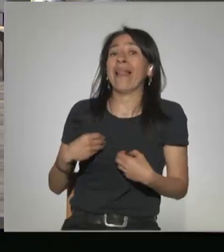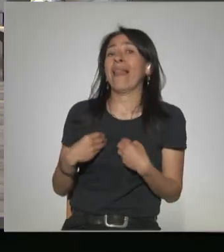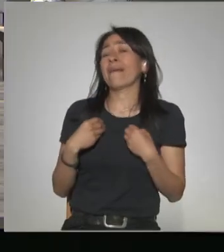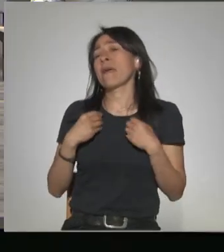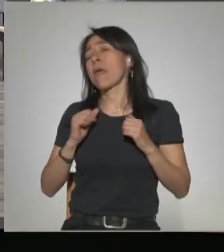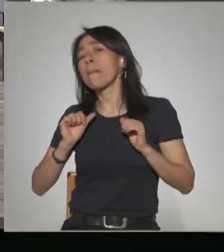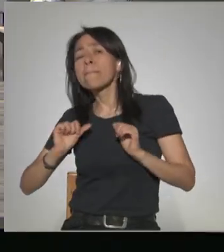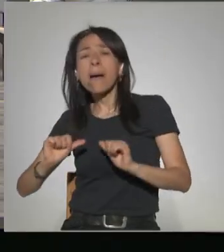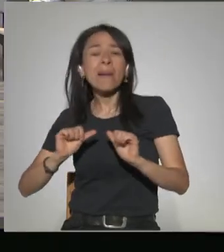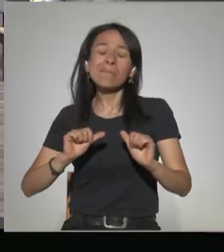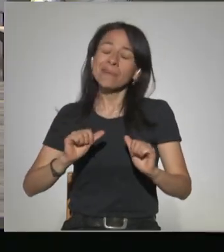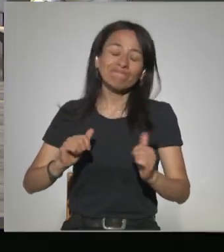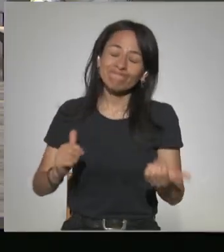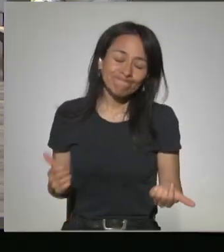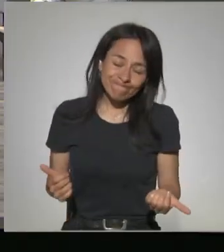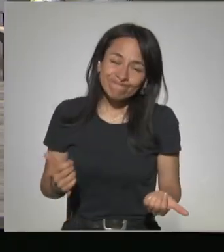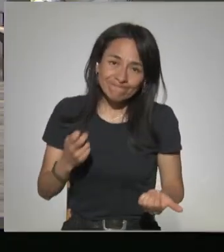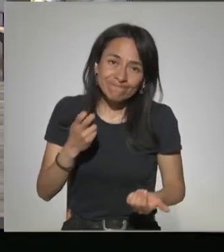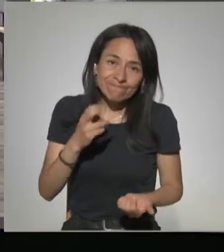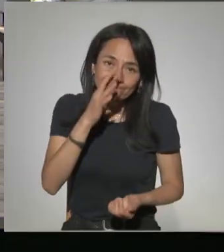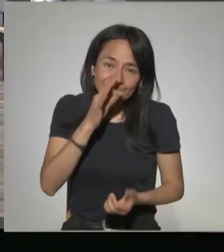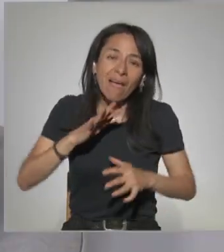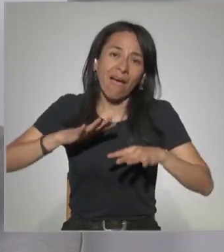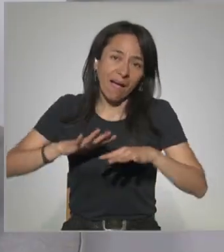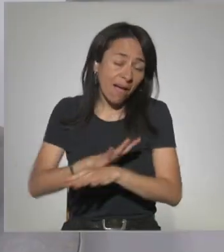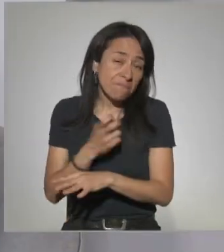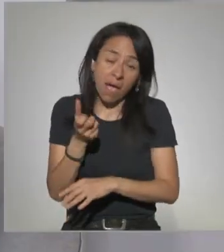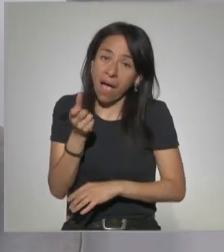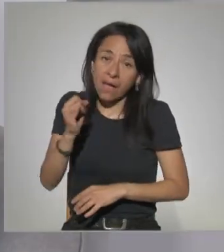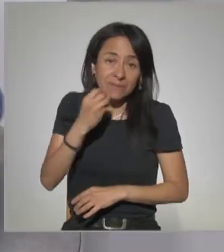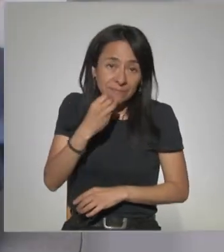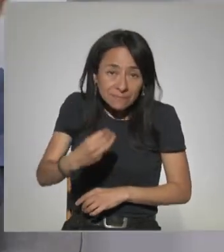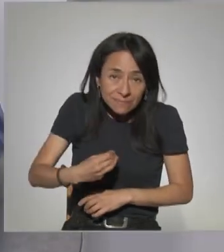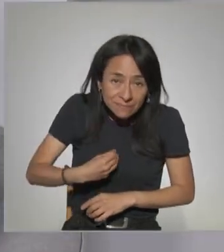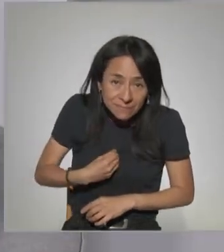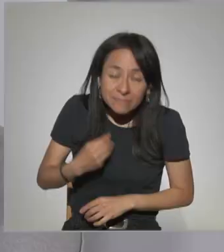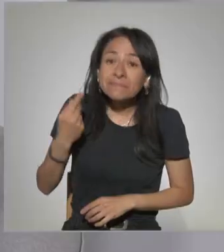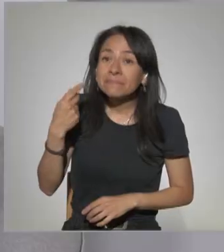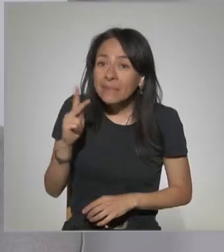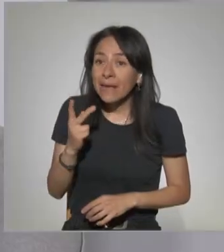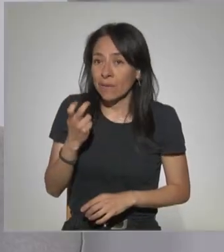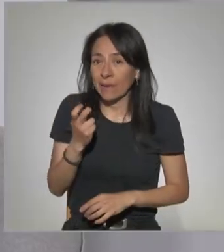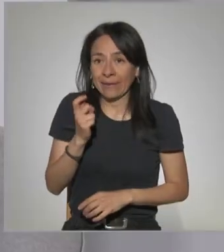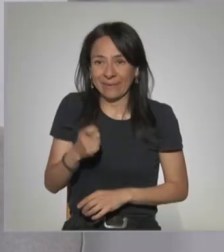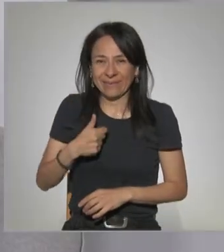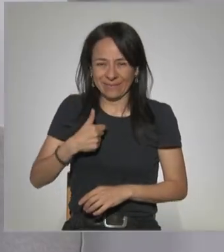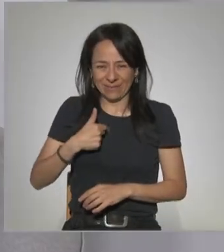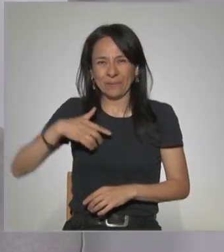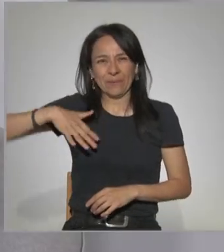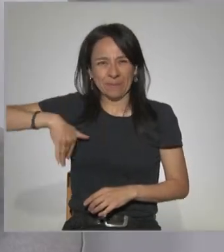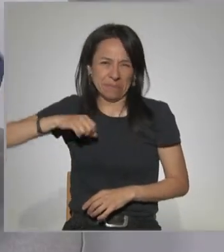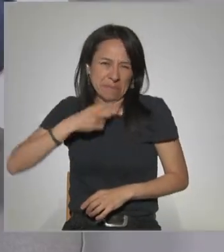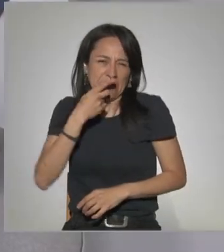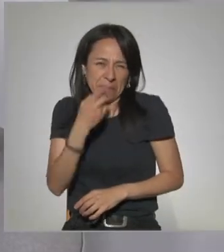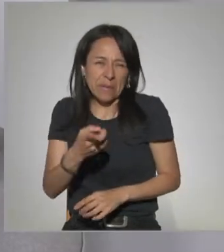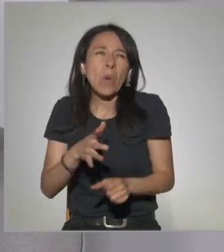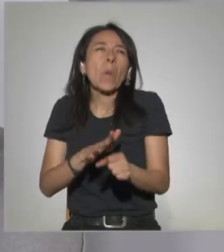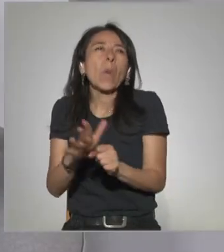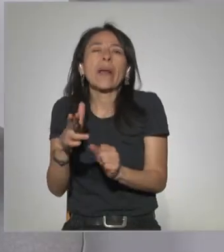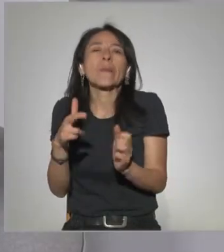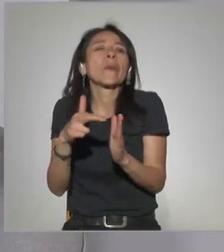sea, ni modo. Y sin embargo, la misma regla, por así decirlo, que yo mencionaba hace un rato, que es